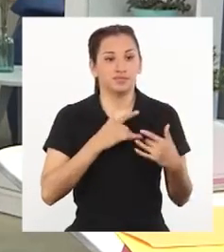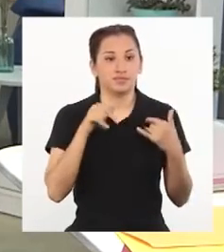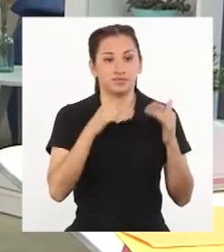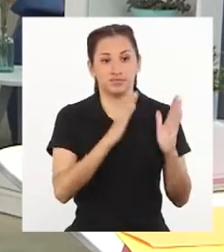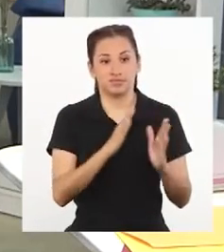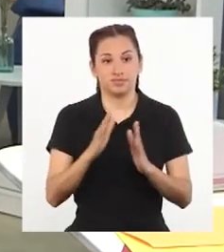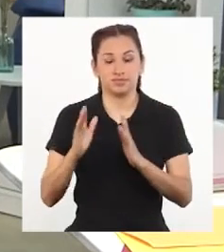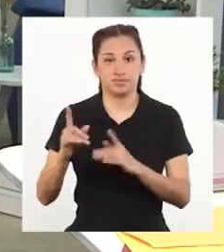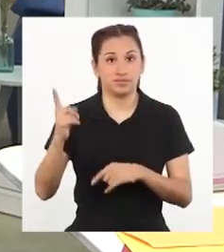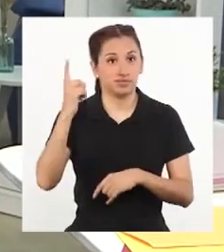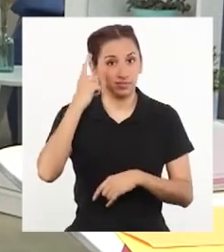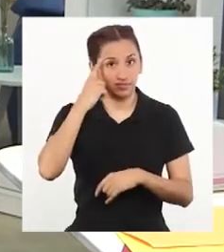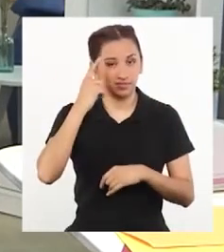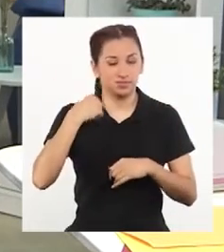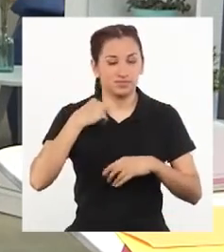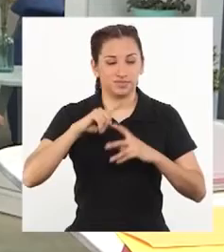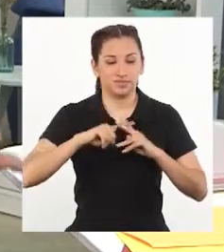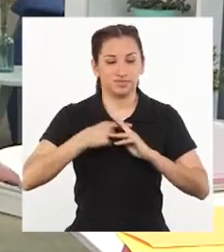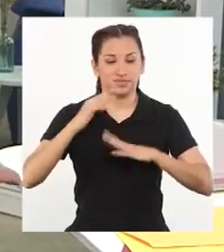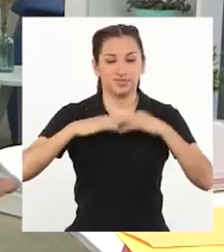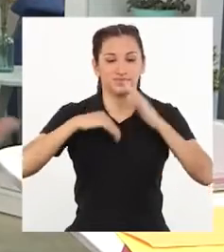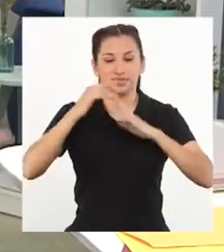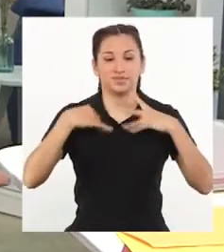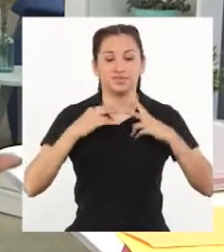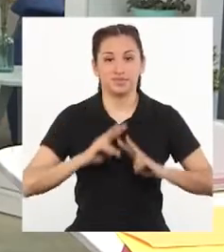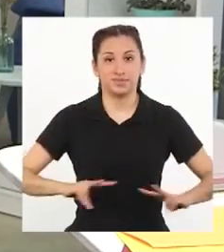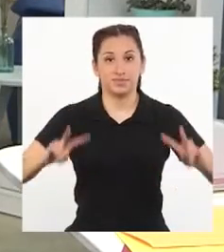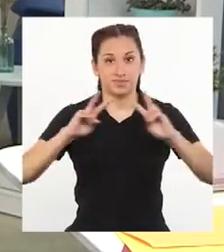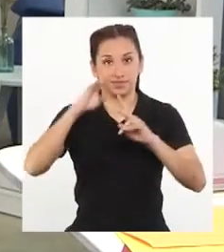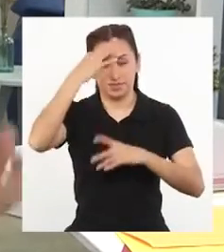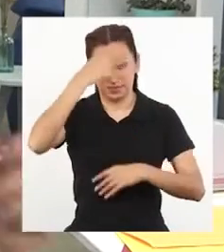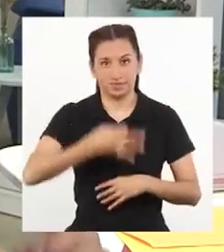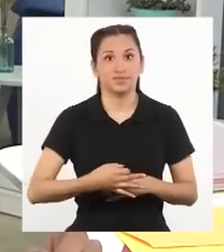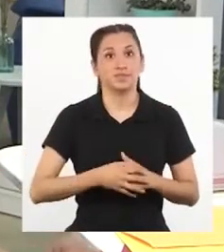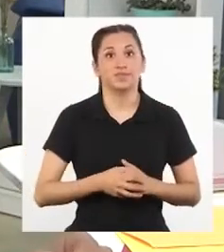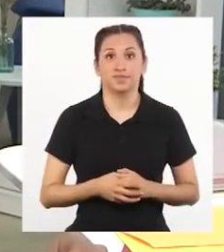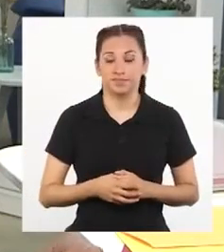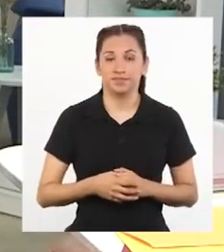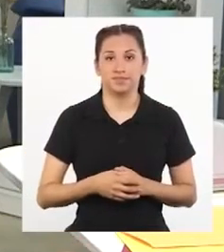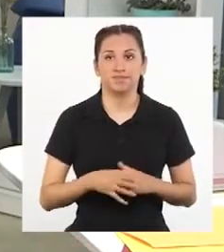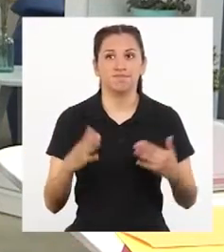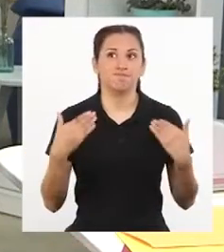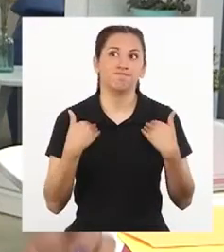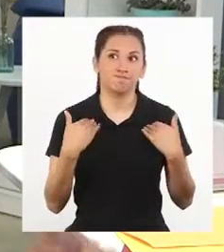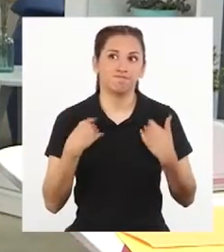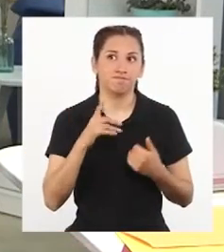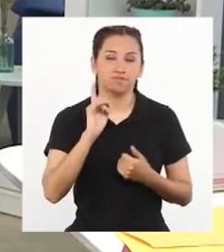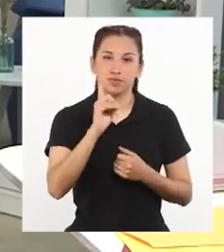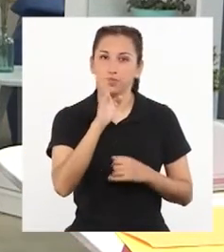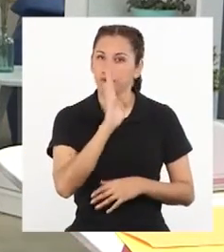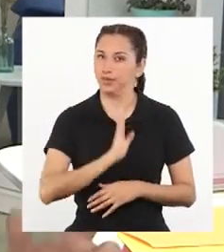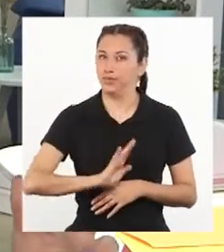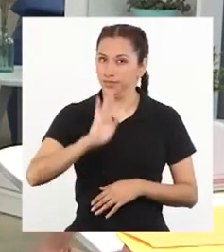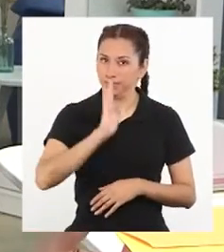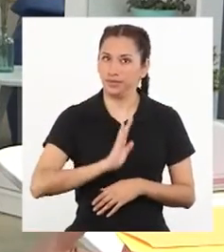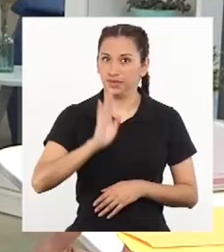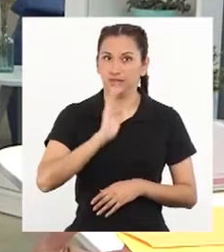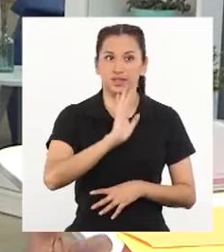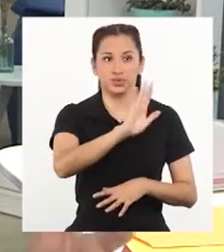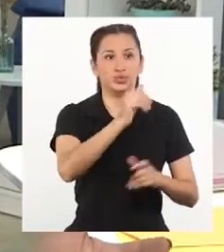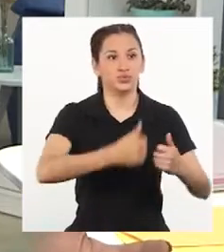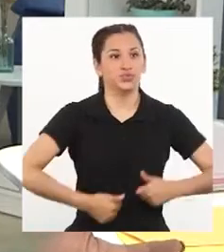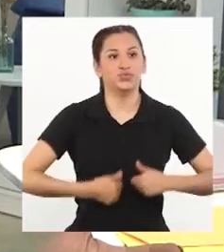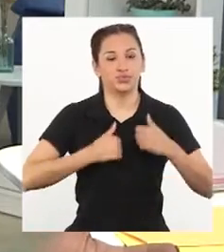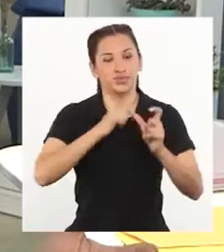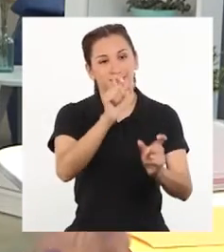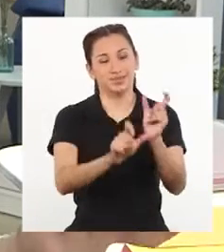identificar nuestros procesos mentales sobre los que construimos nuestros valores y creencias. Debemos ser tolerantes